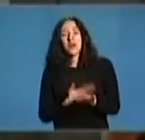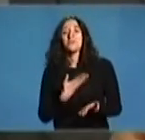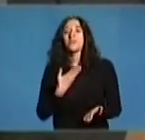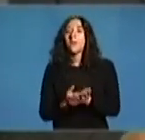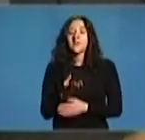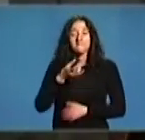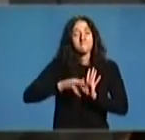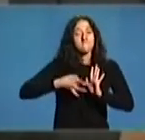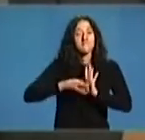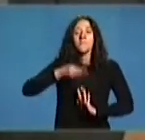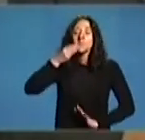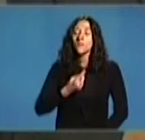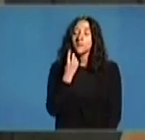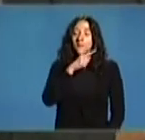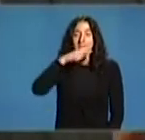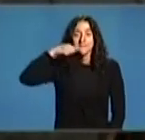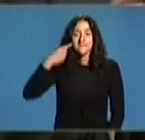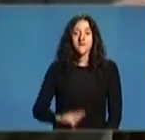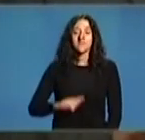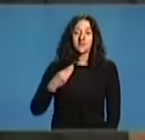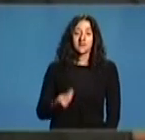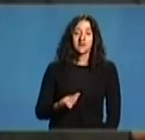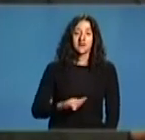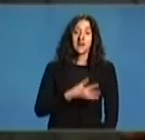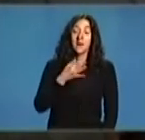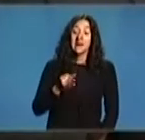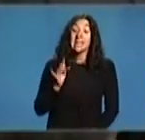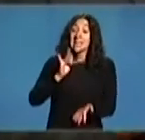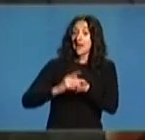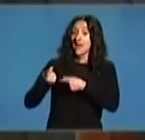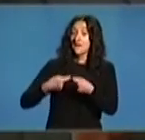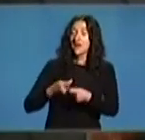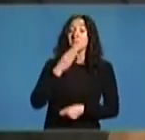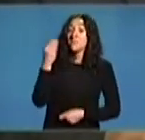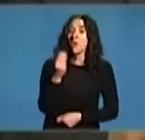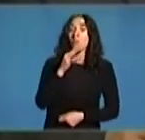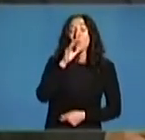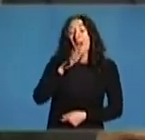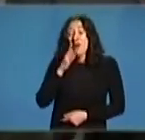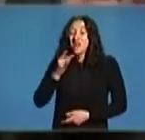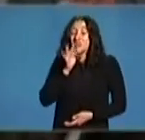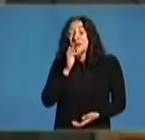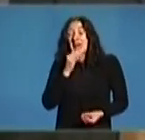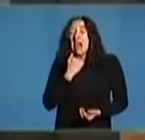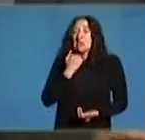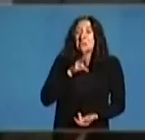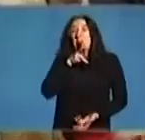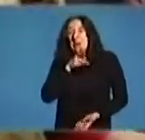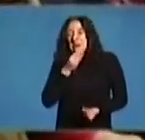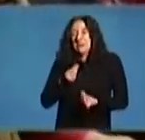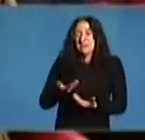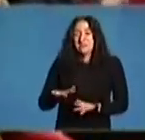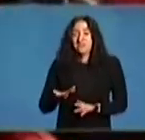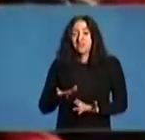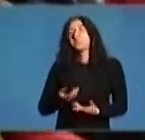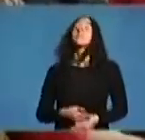son excelentes, que teñen un dulce estupendo e que ainda van estar mellor o día da feira porque agora mesmo ainda non están no seu punto perfecto. E